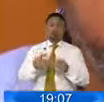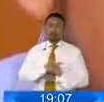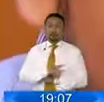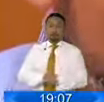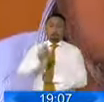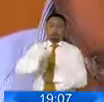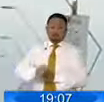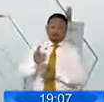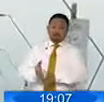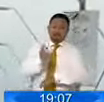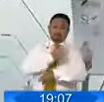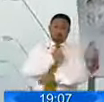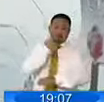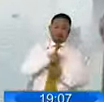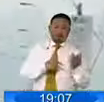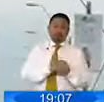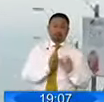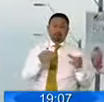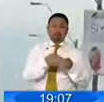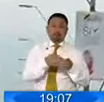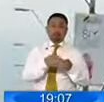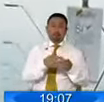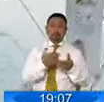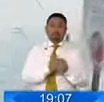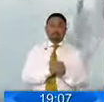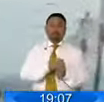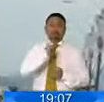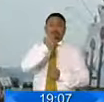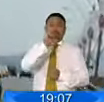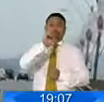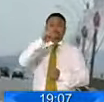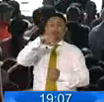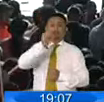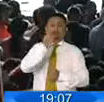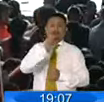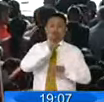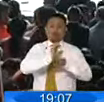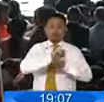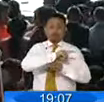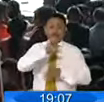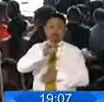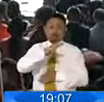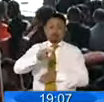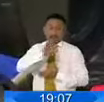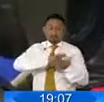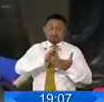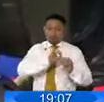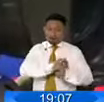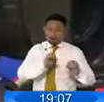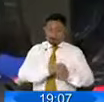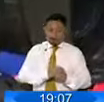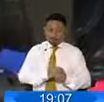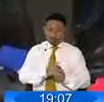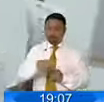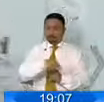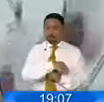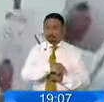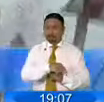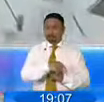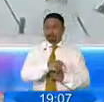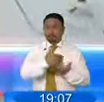se anticiparon, como el caso del colectivo Somos Ecuador, que no fue calificado por el CNE, se procederá no